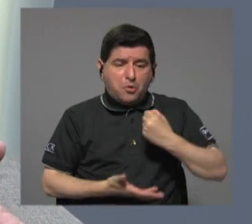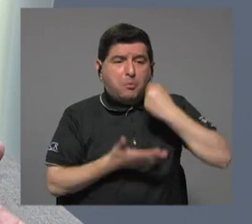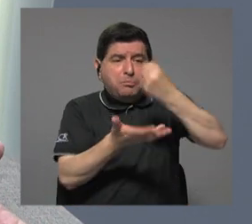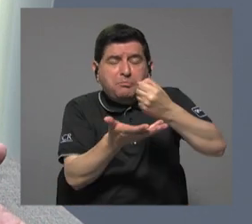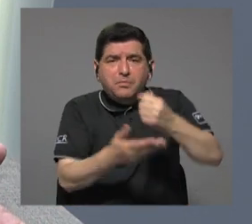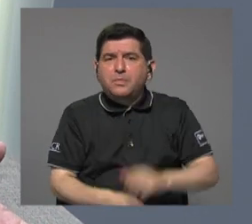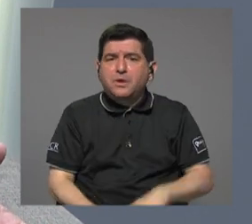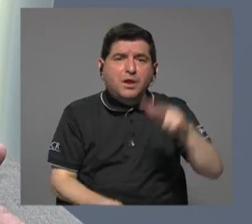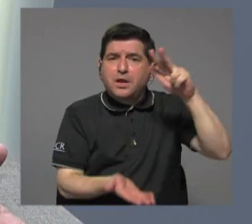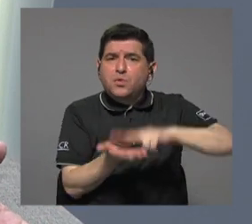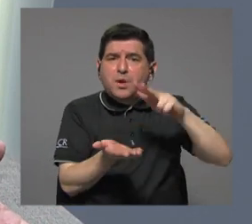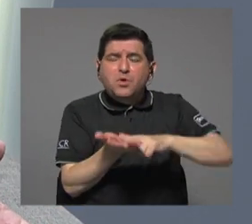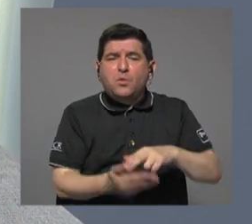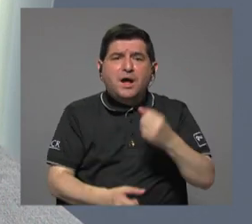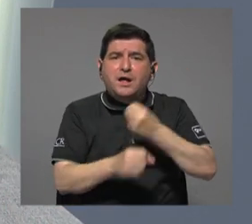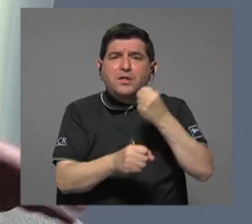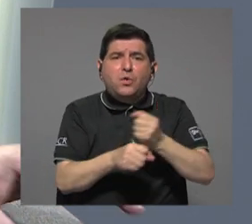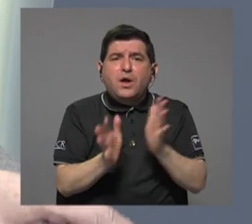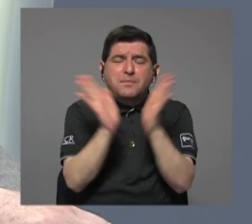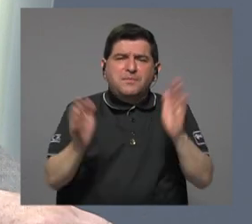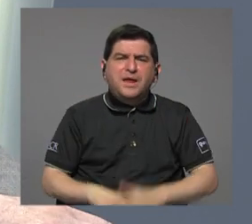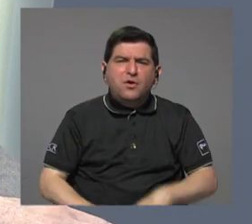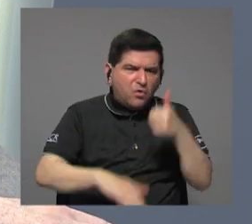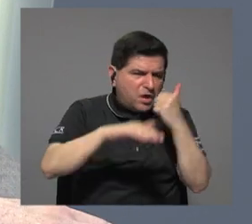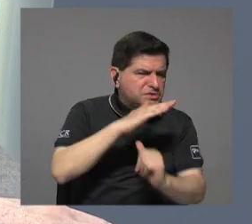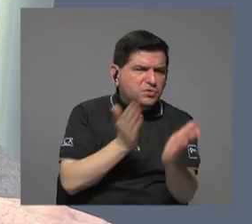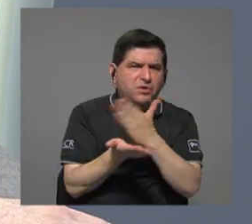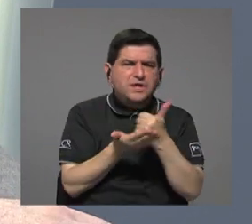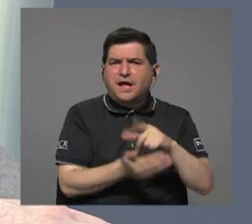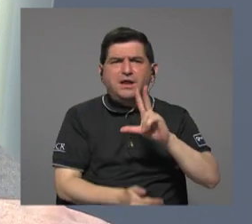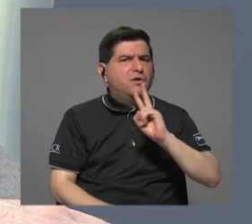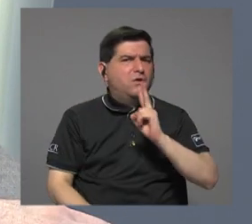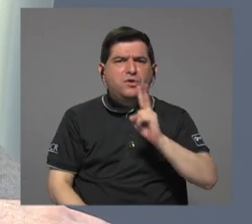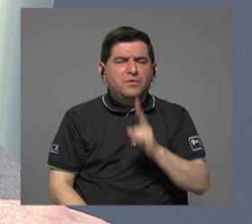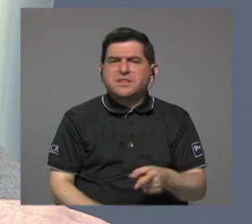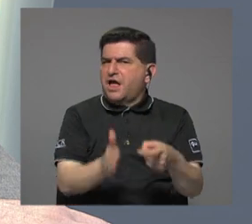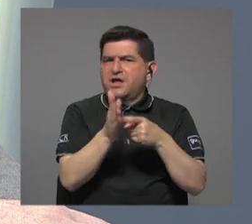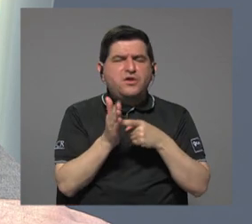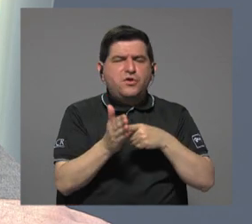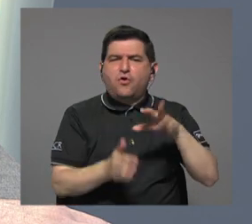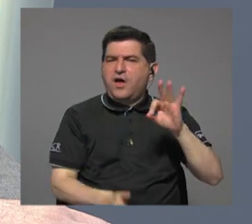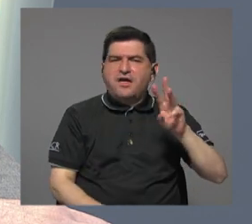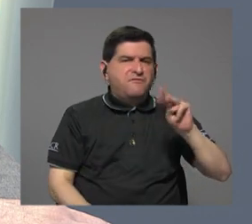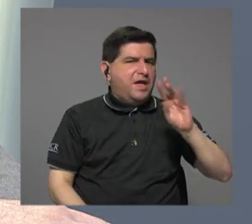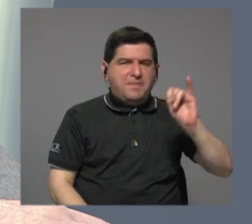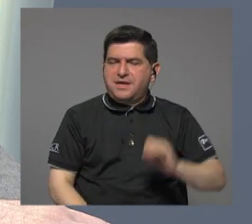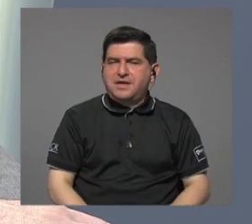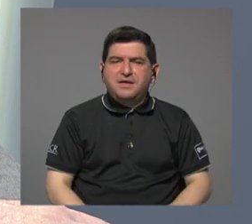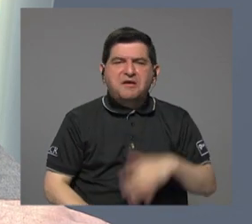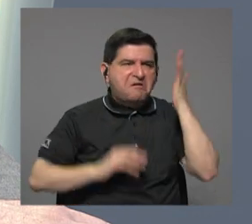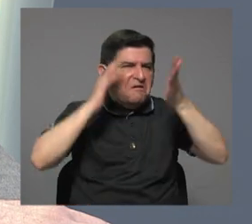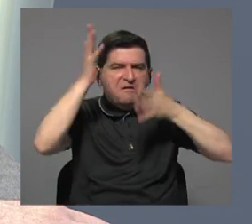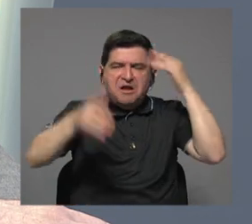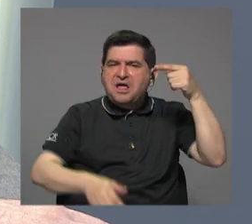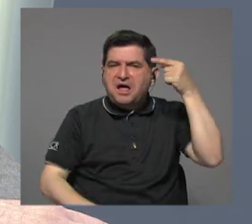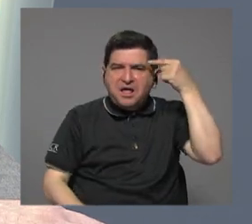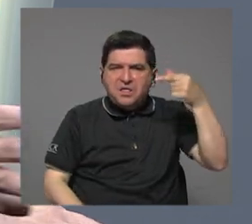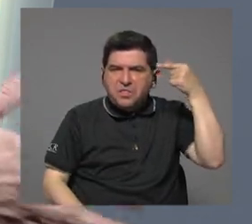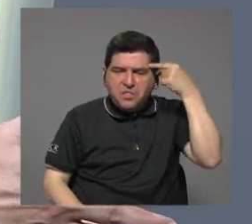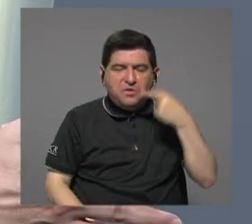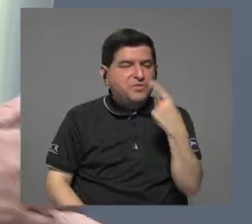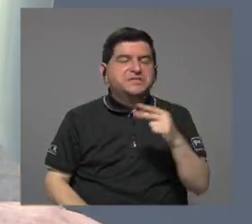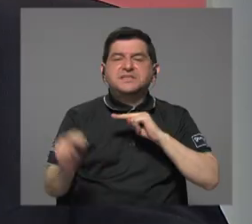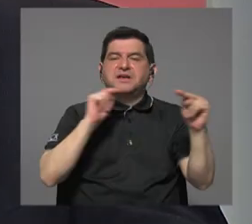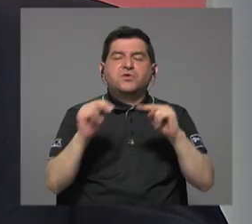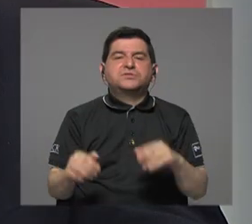empleo público entonces está enmascarando algo que no es cierto ese no es un requisito del fondo monetario es un invento del gobierno para que